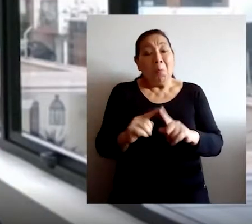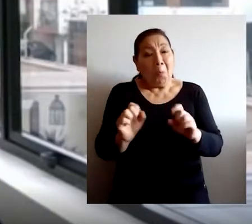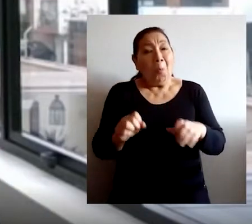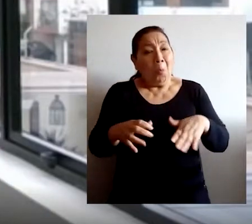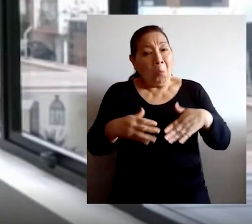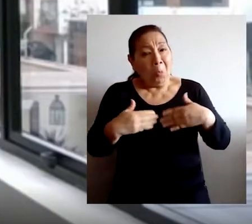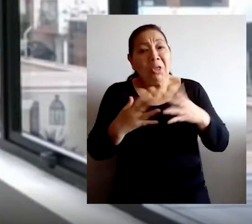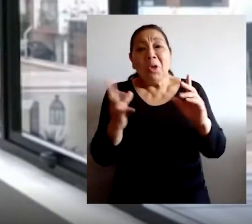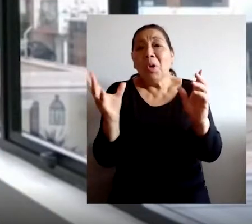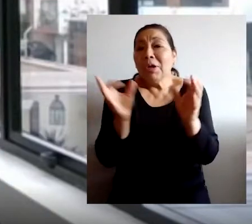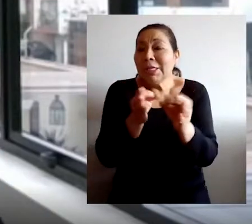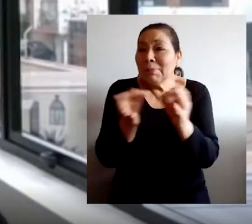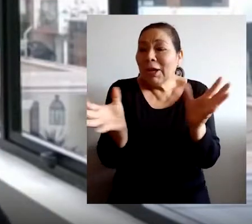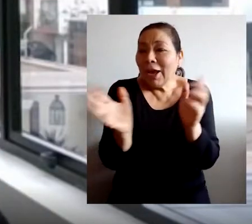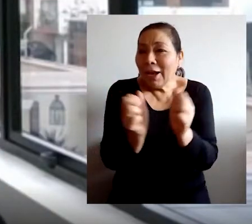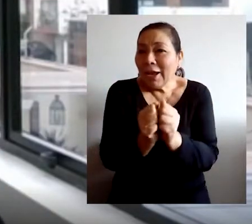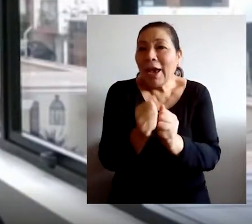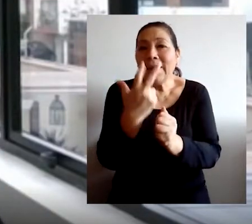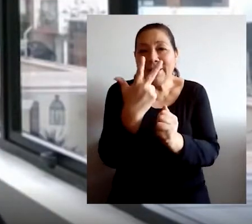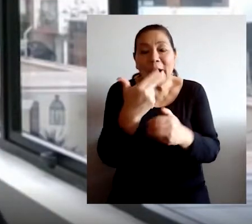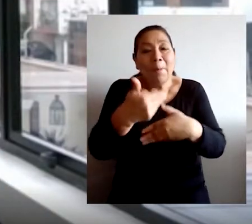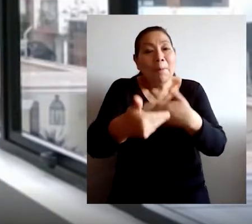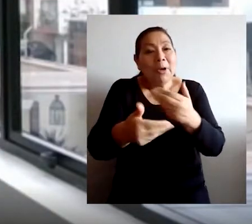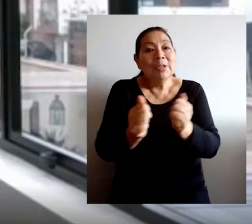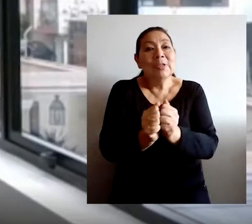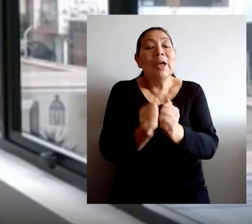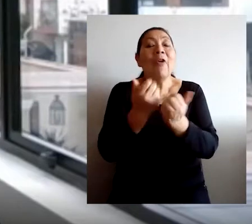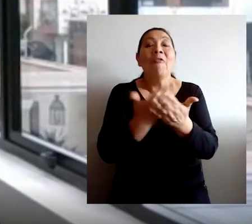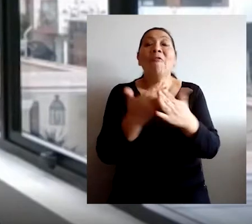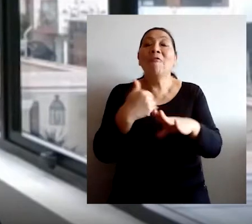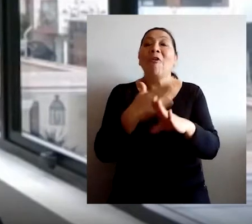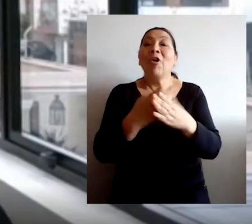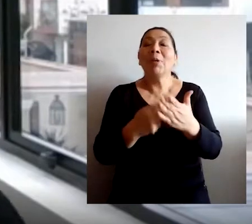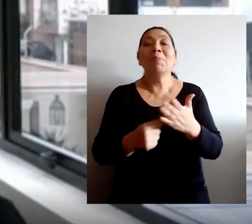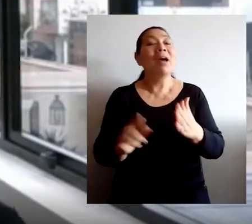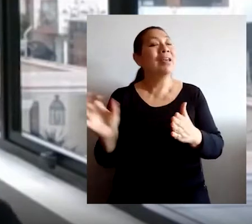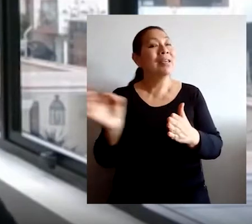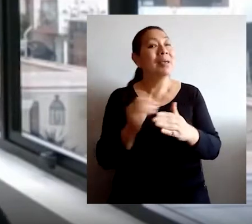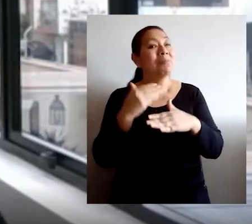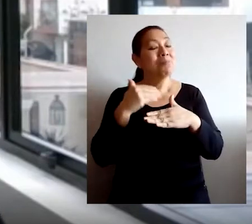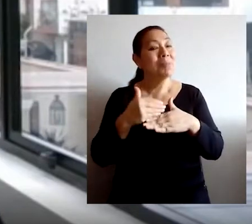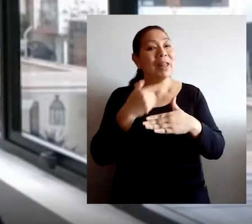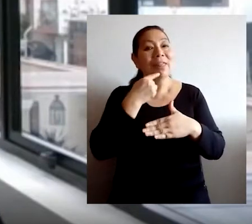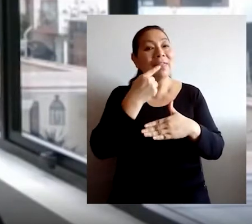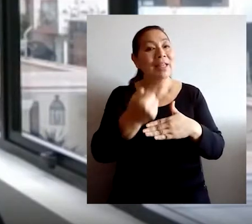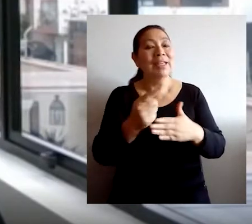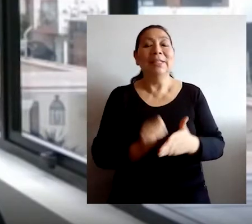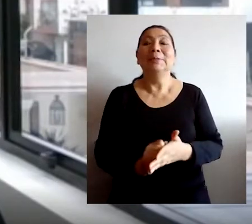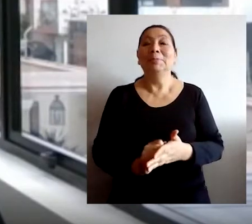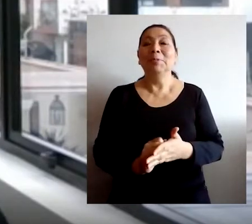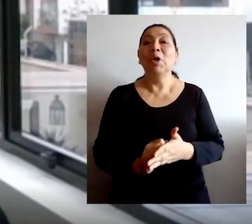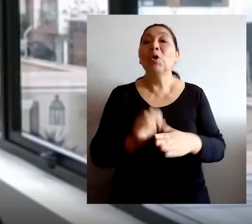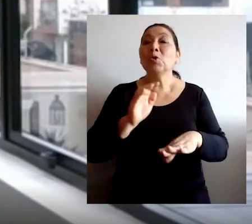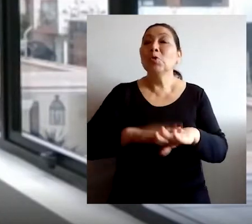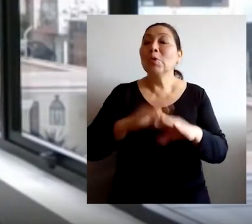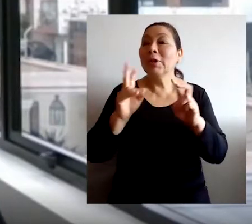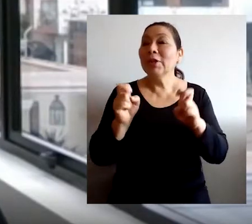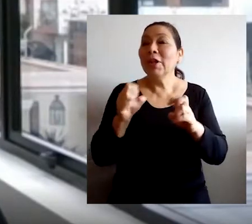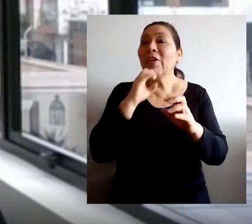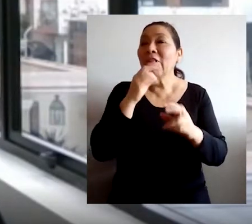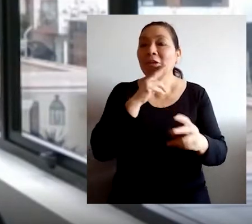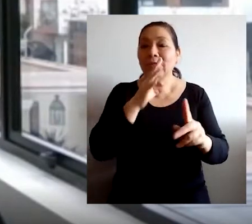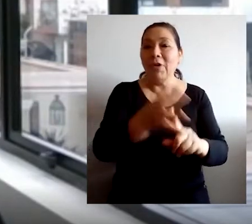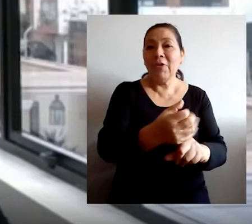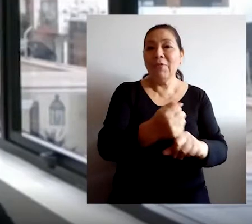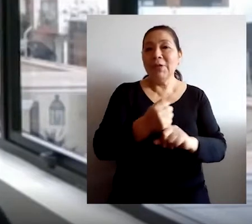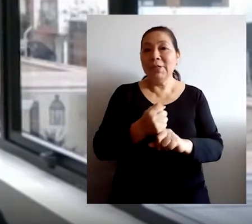puede sintetizar, de que hay tres procesos y tres hechos que le impiden pronunciarse sobre el tema de la